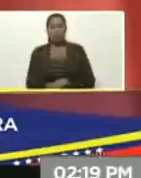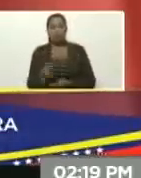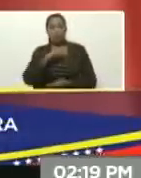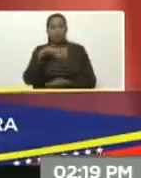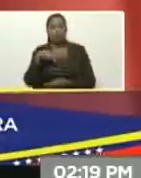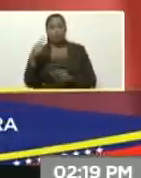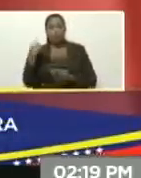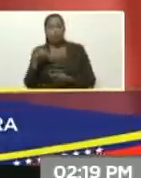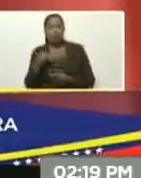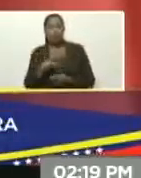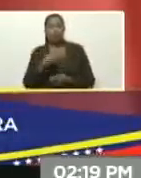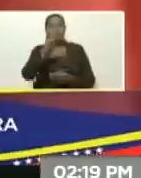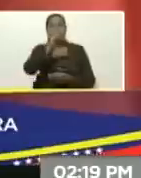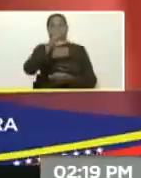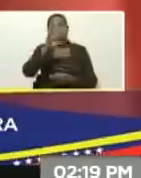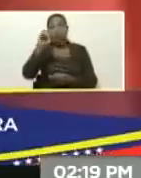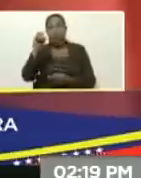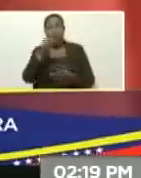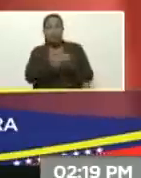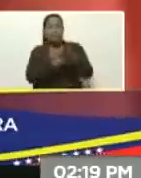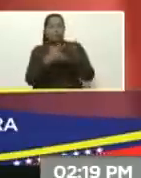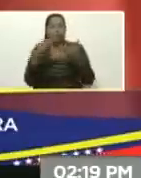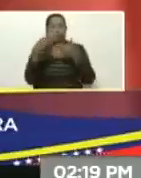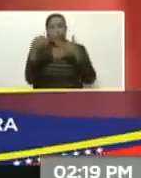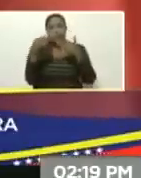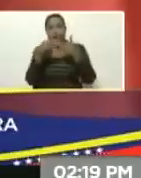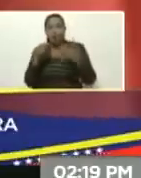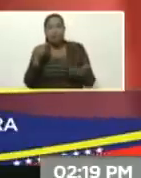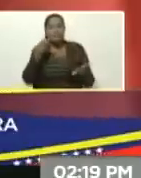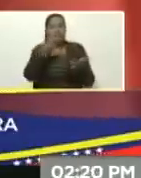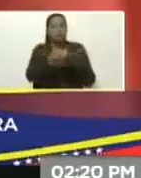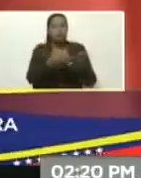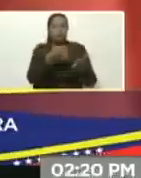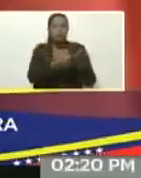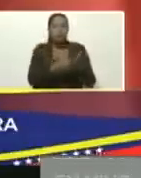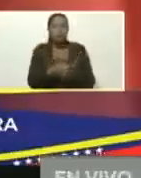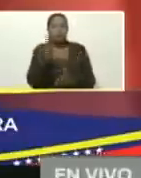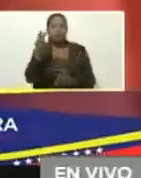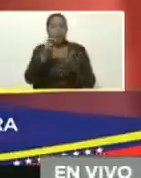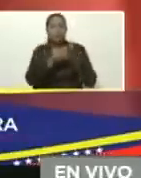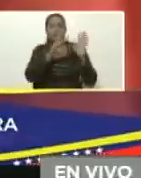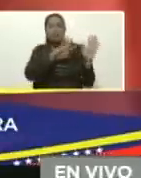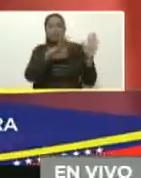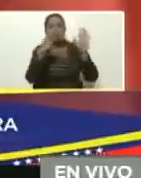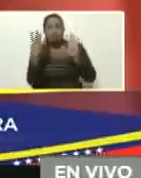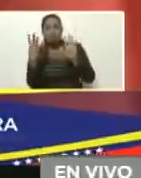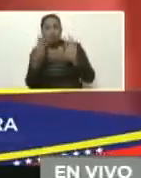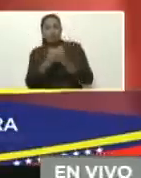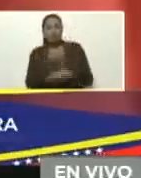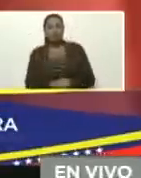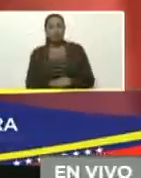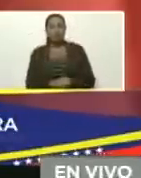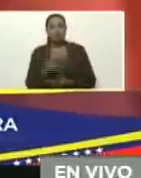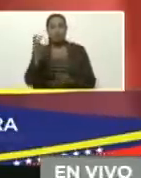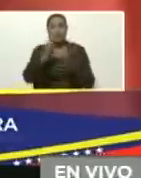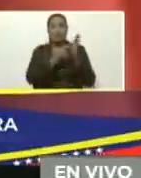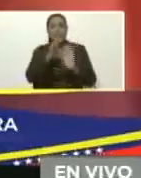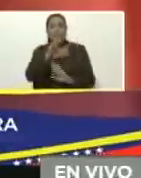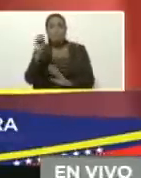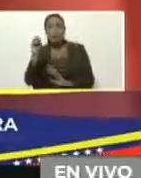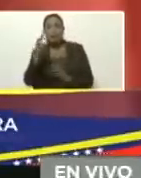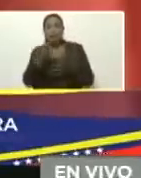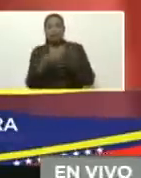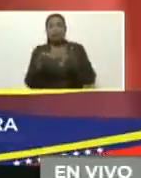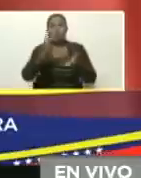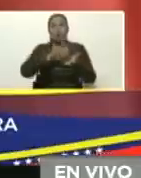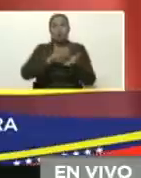tuvimos 150 millones de dólares de inversiones en 2019 y en 2020 hemos